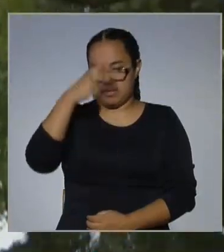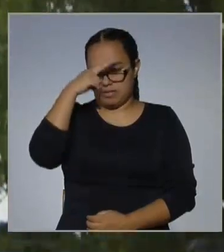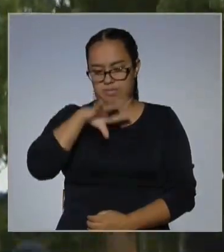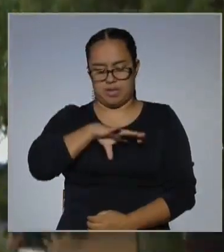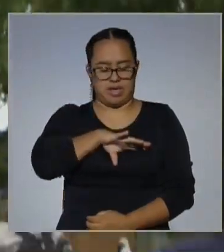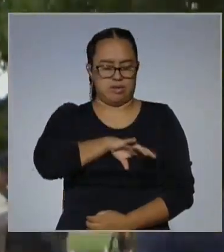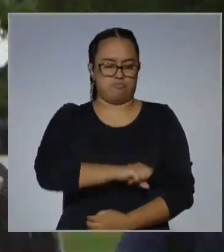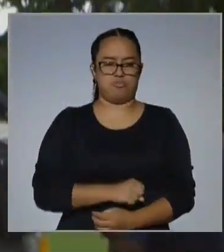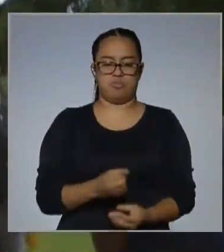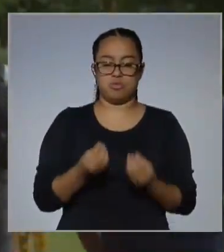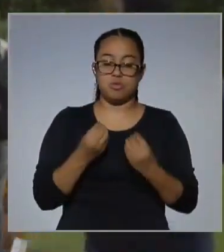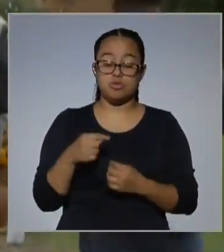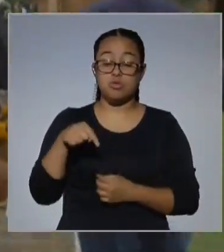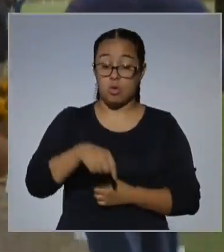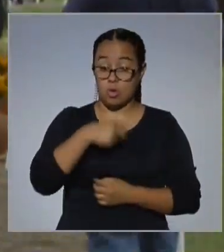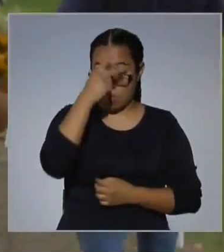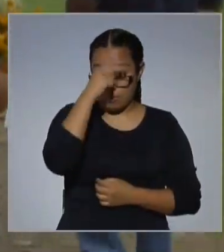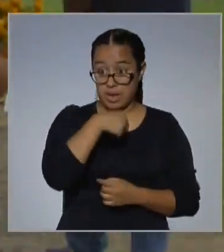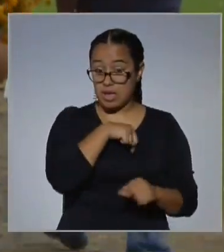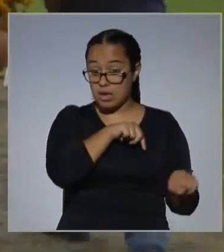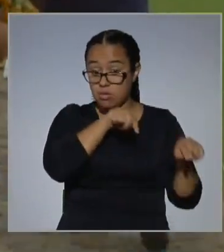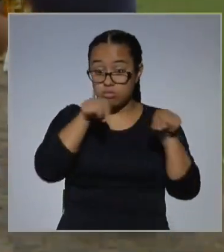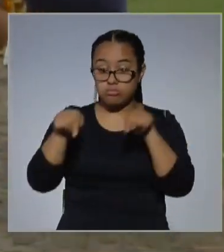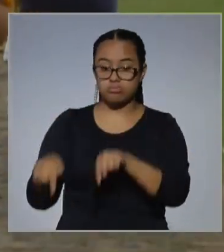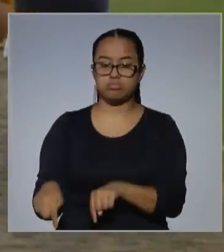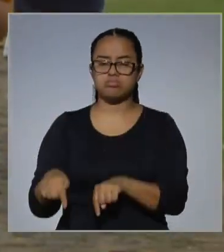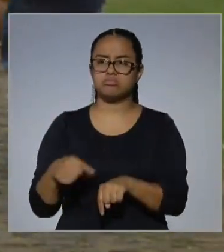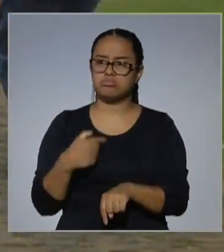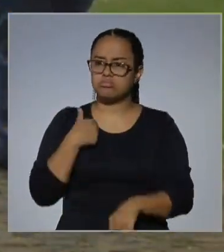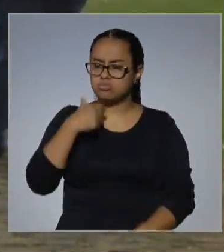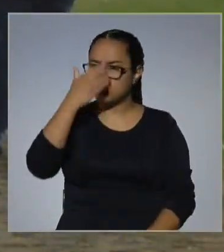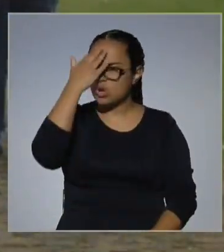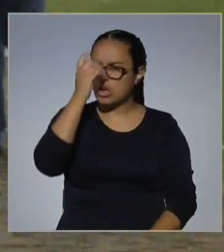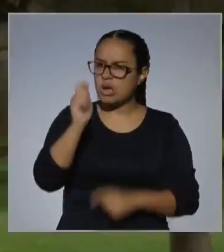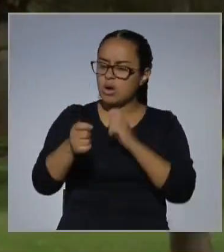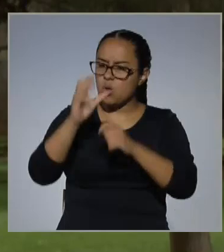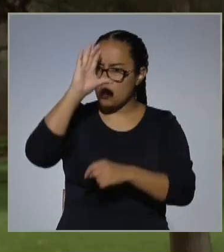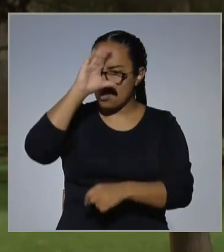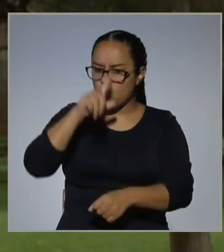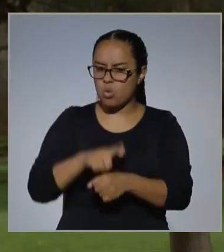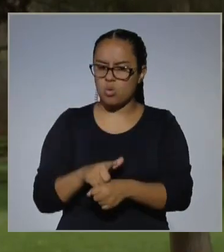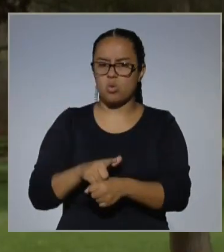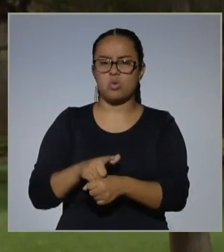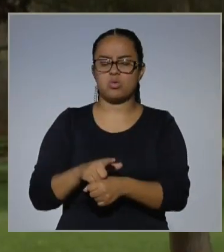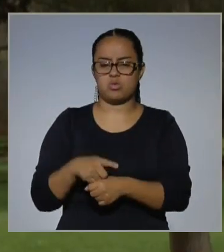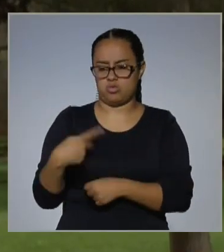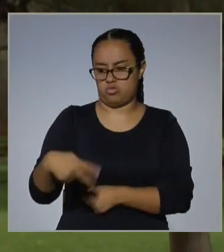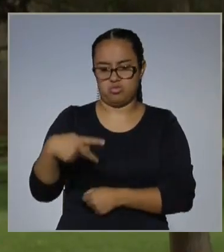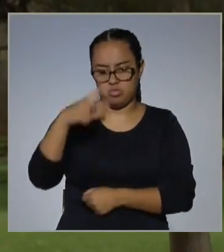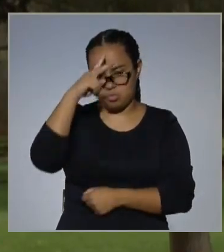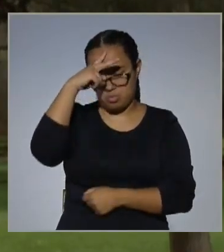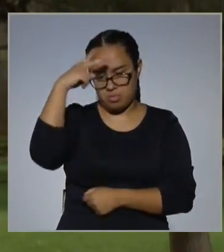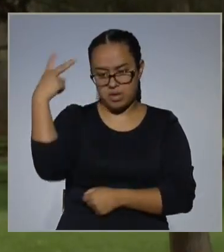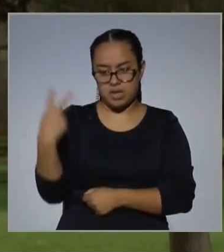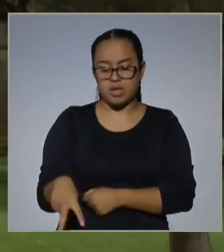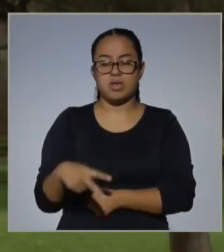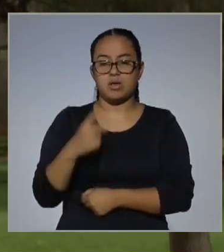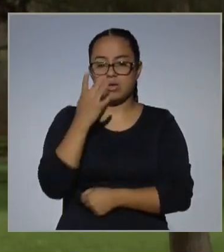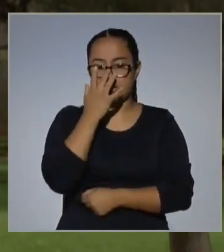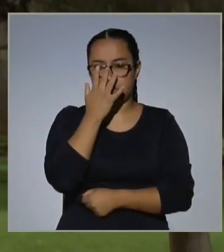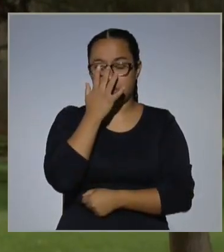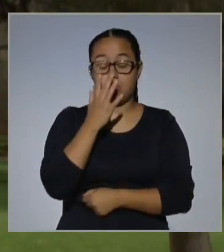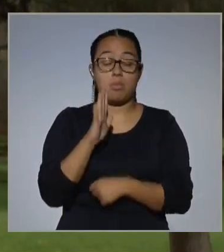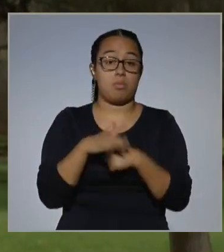Cuando llegué a México ya conocí las culturas de México,